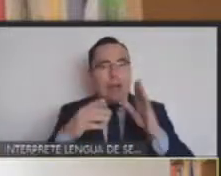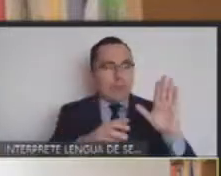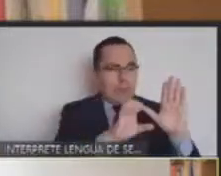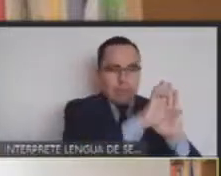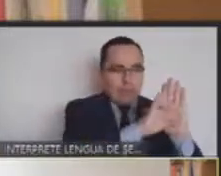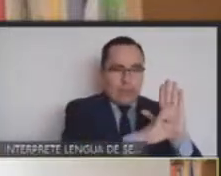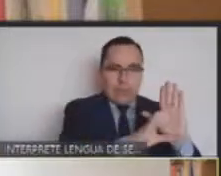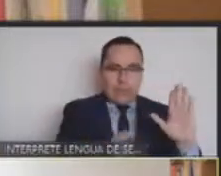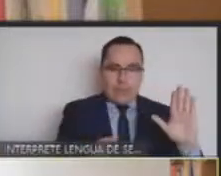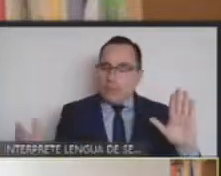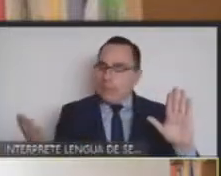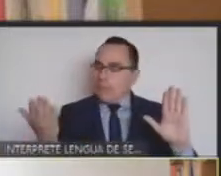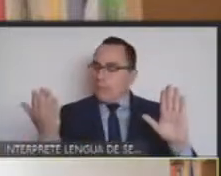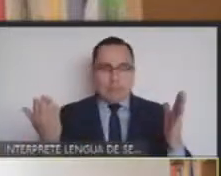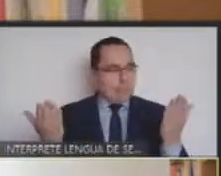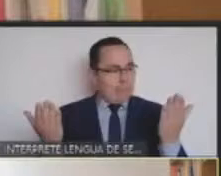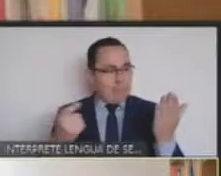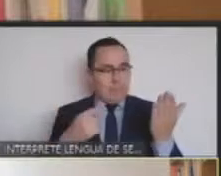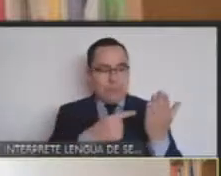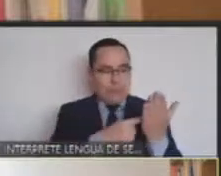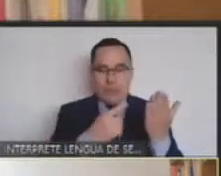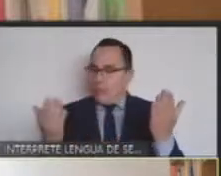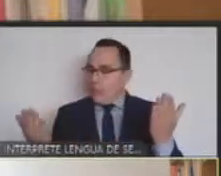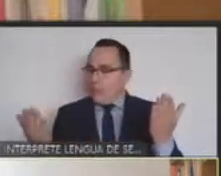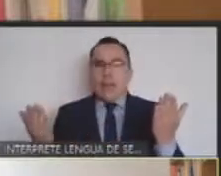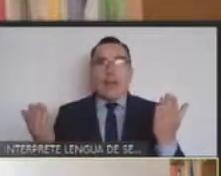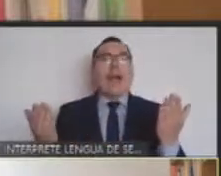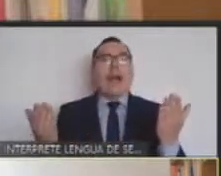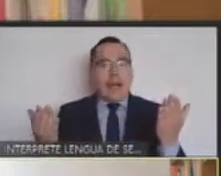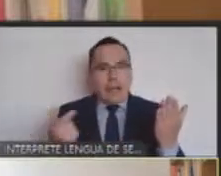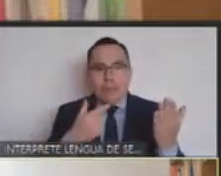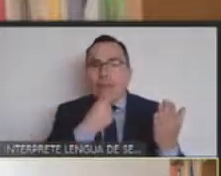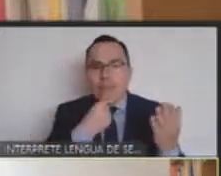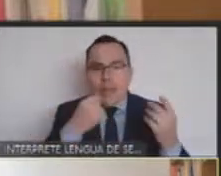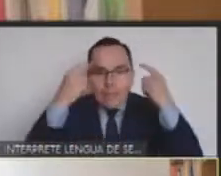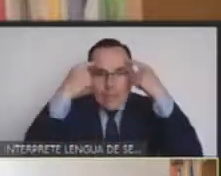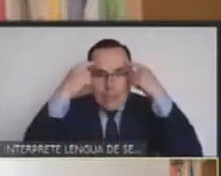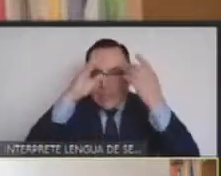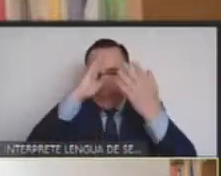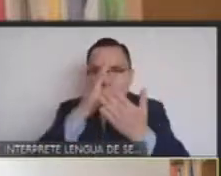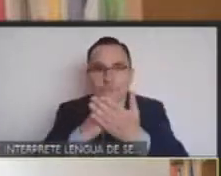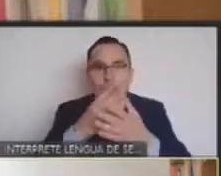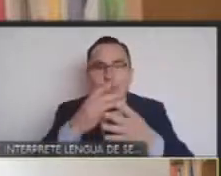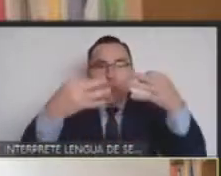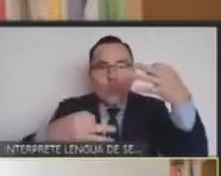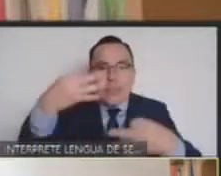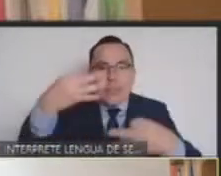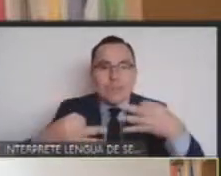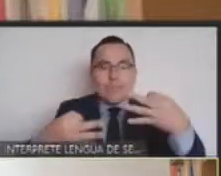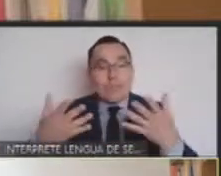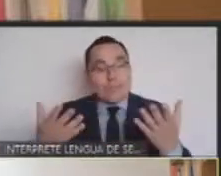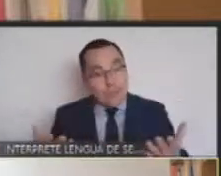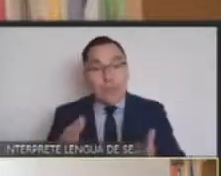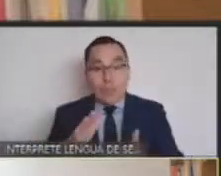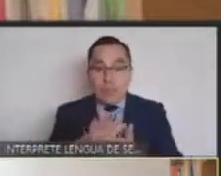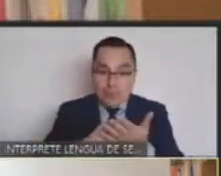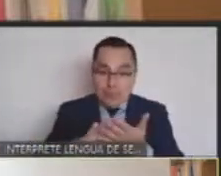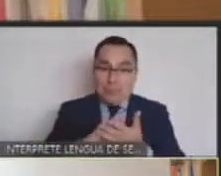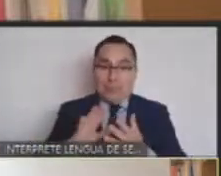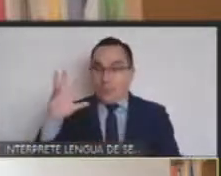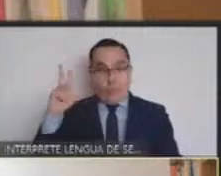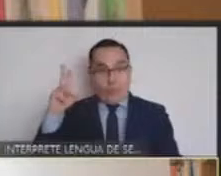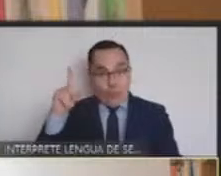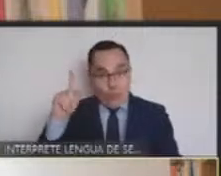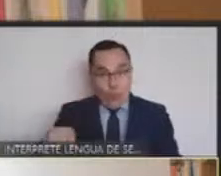juez se desempeña la importante tarea de decidir una contienda, se entiende que, como decía antes, que está vinculado